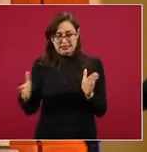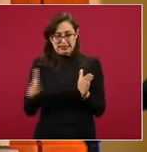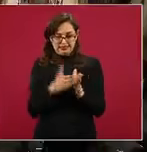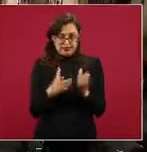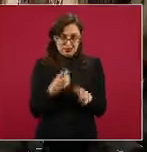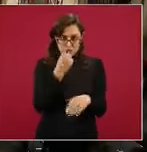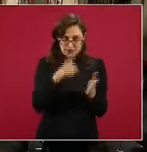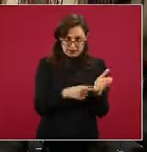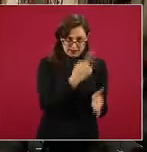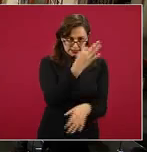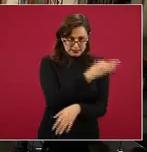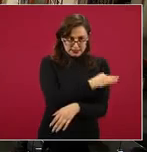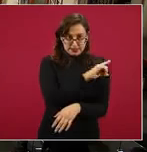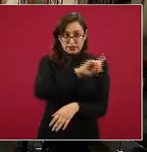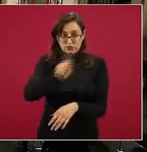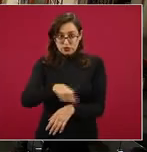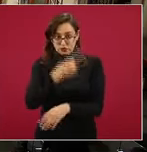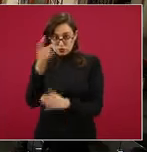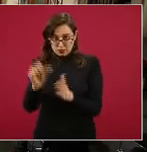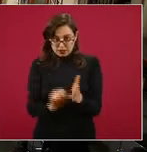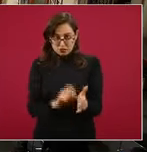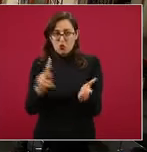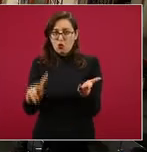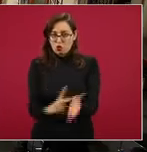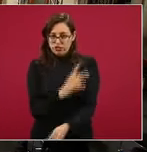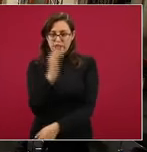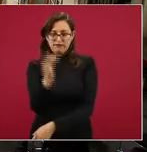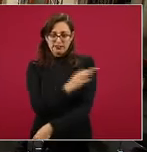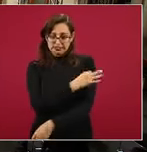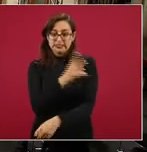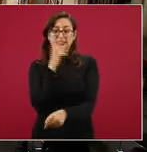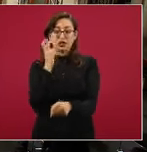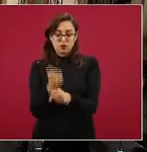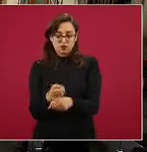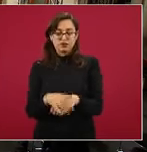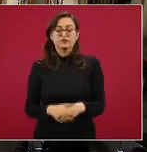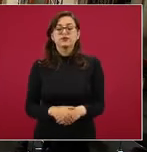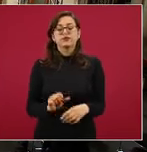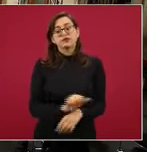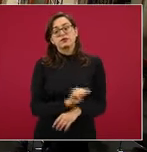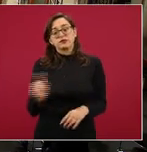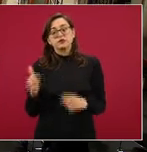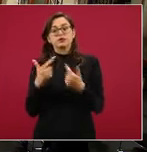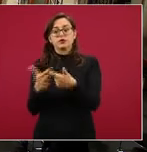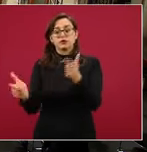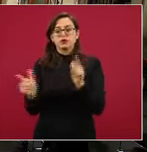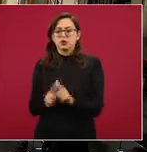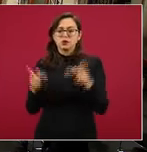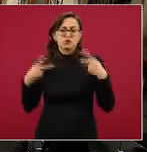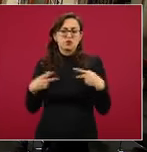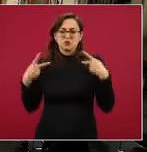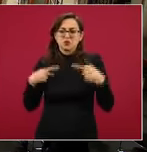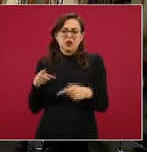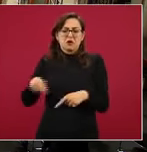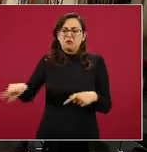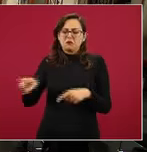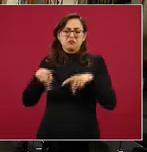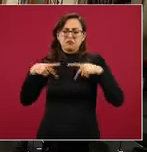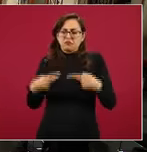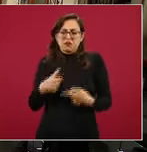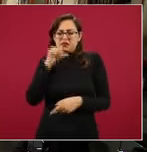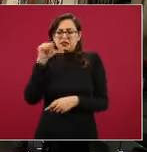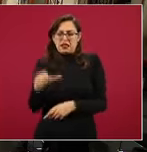segunda dosis. Y a otros grupos también de personas que han recibido la vacunación, un